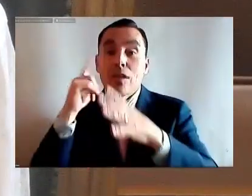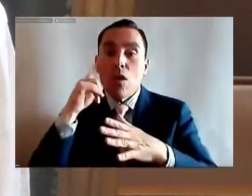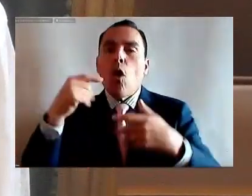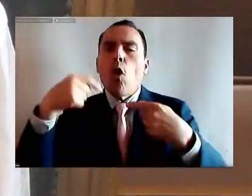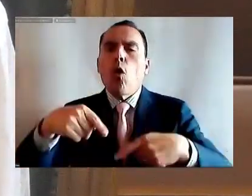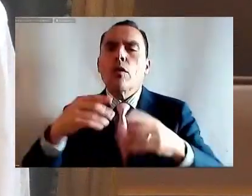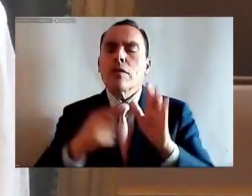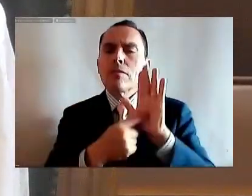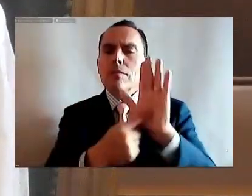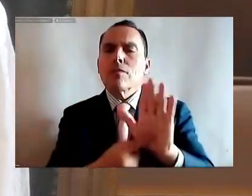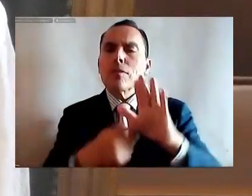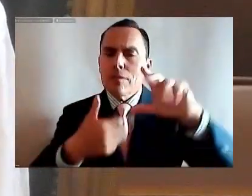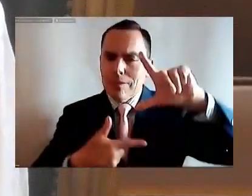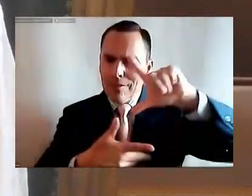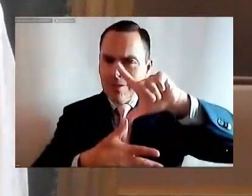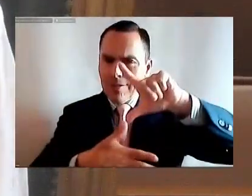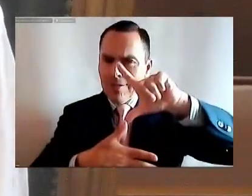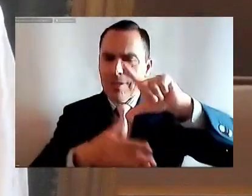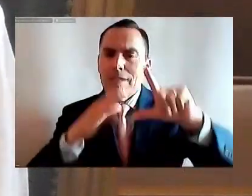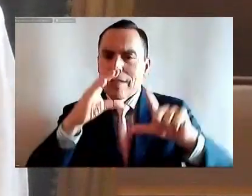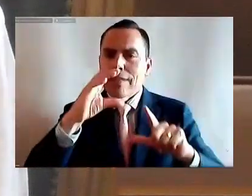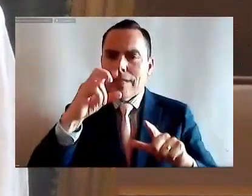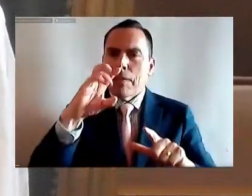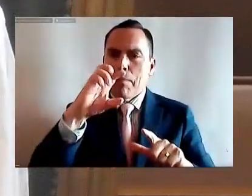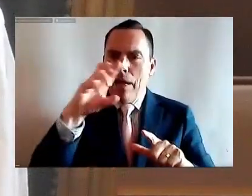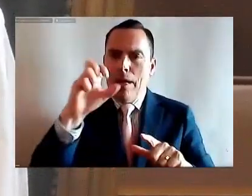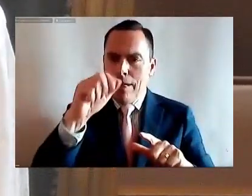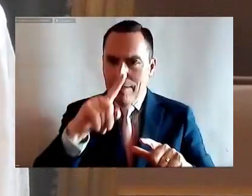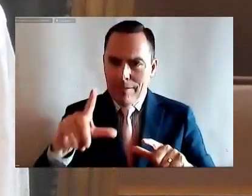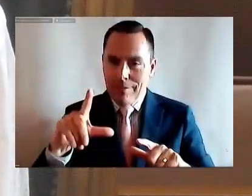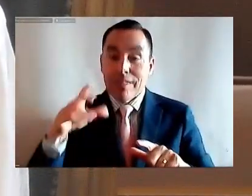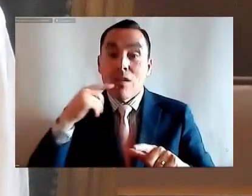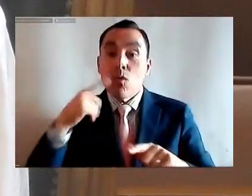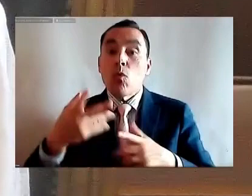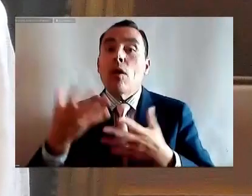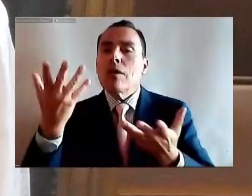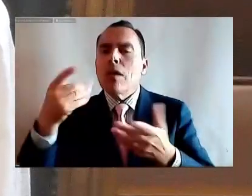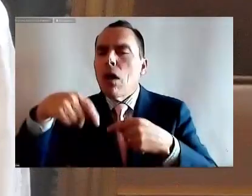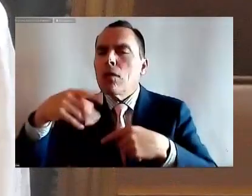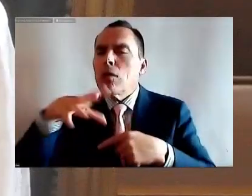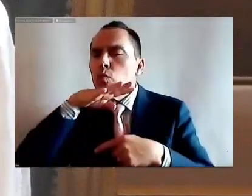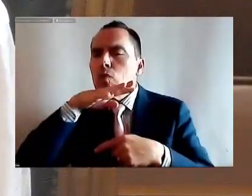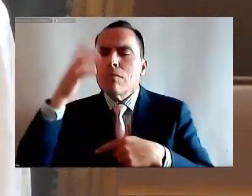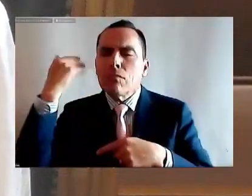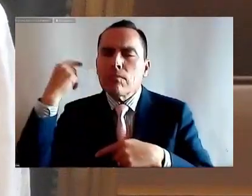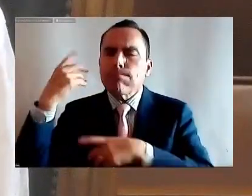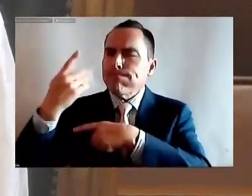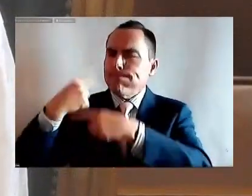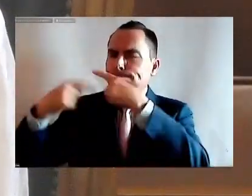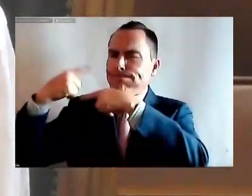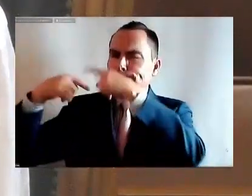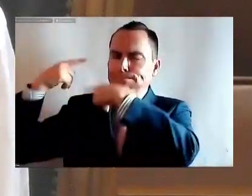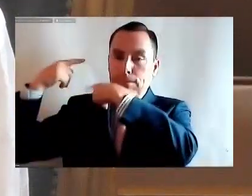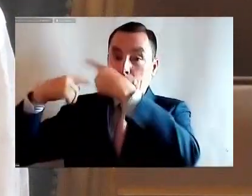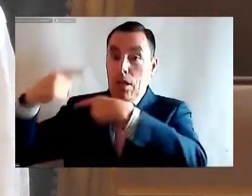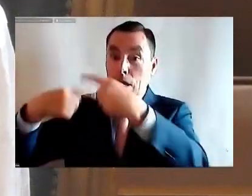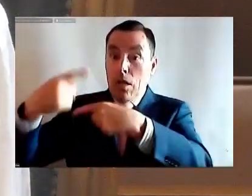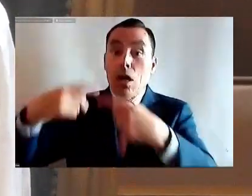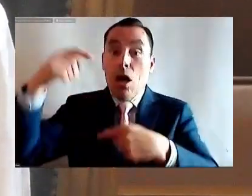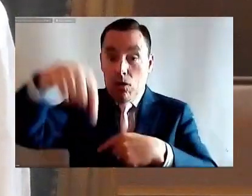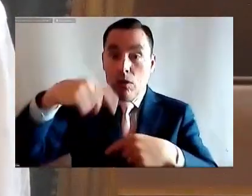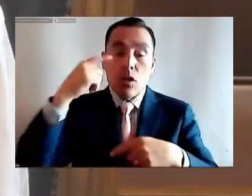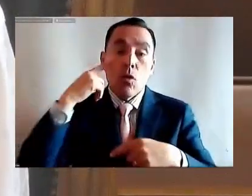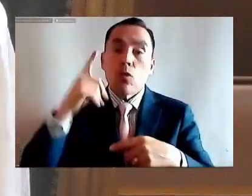Latina y el Caribe, CEPAL, en cuanto viene utilizando desde hace bastante tiempo el concepto de